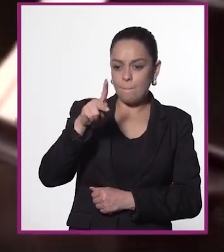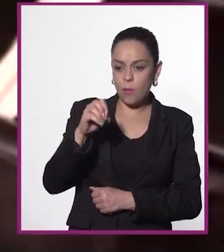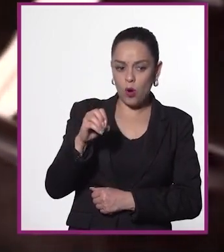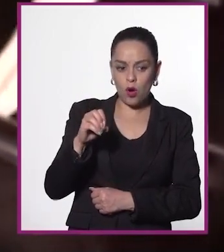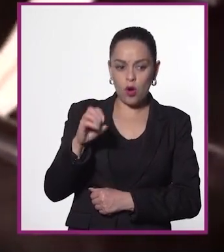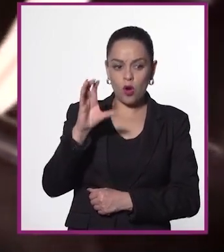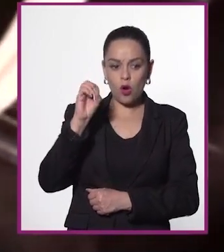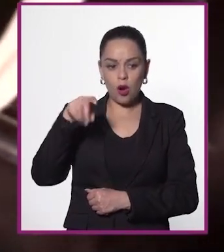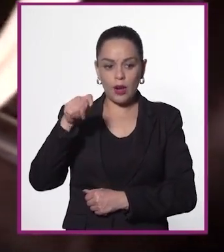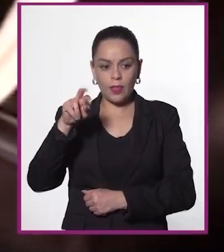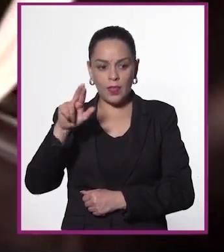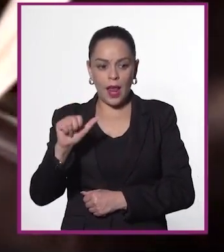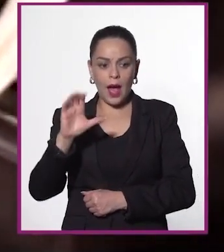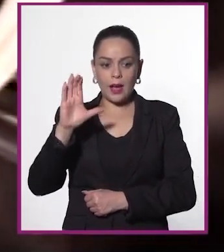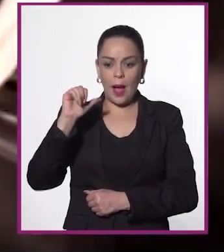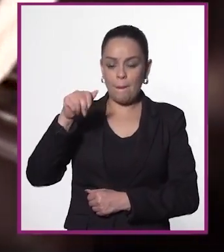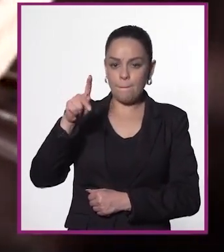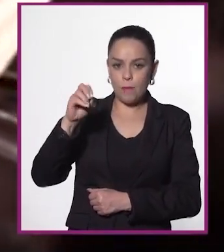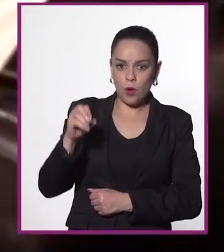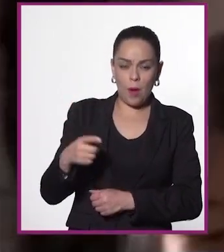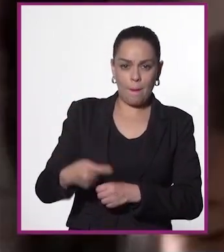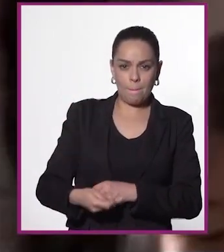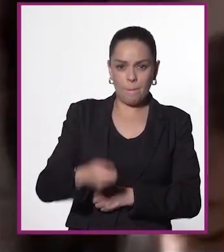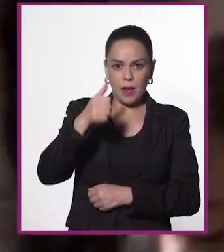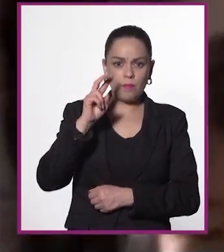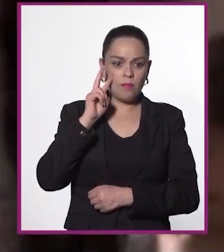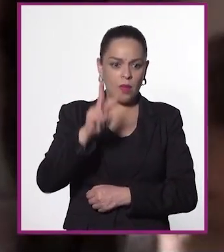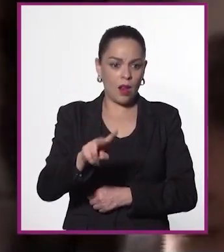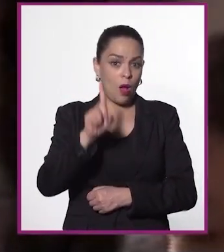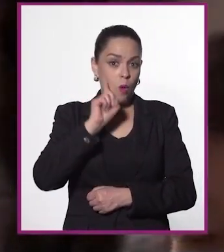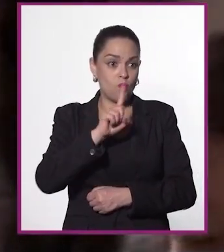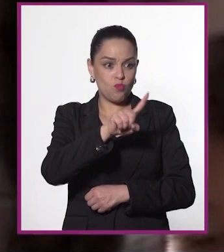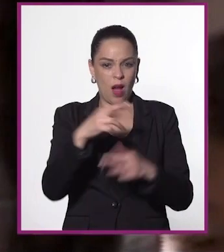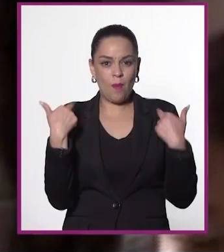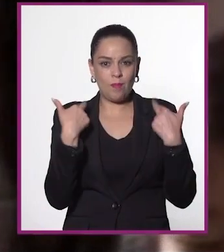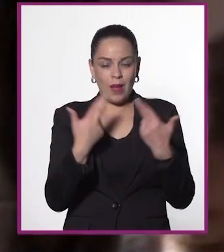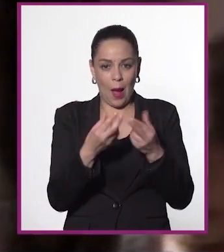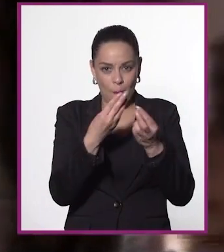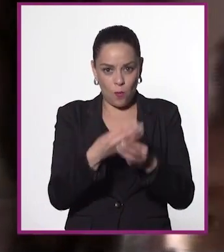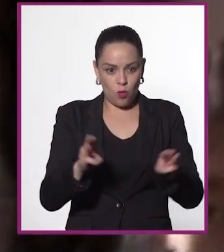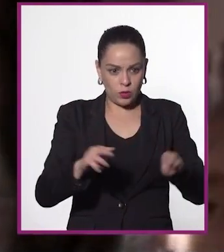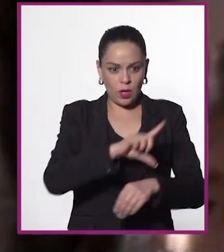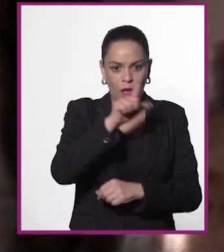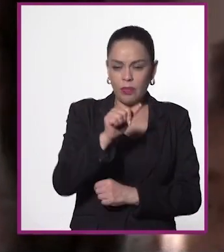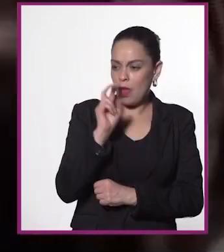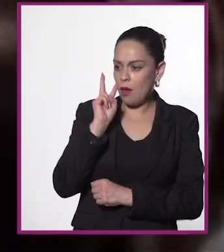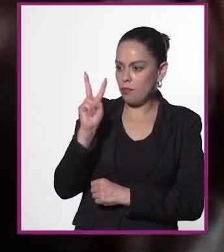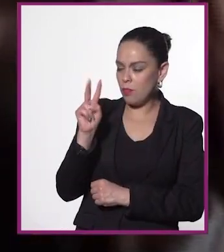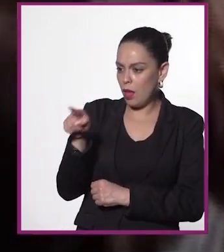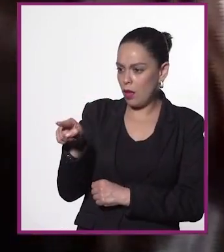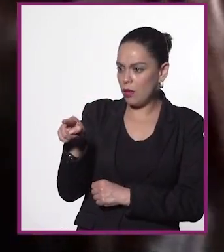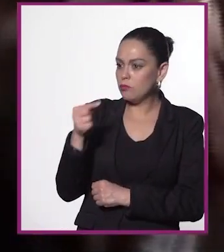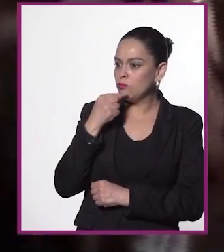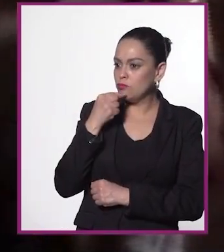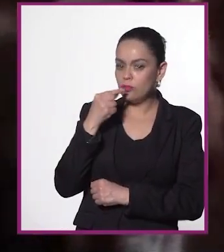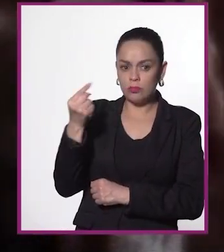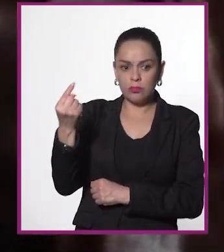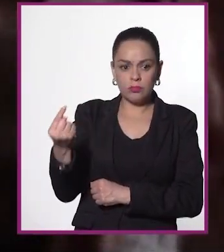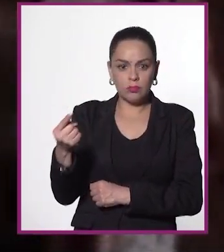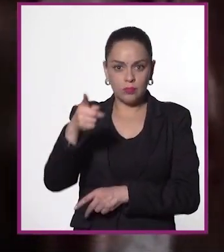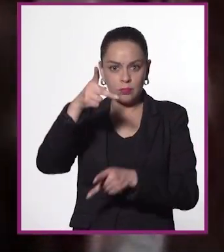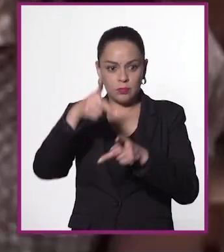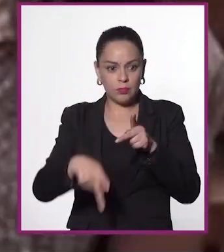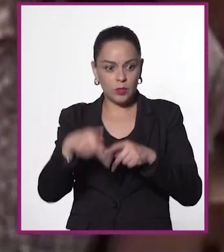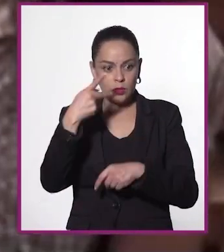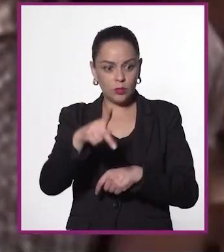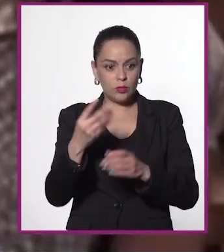que primero vemos a un personaje, por ejemplo, la maestra de música, y después vemos al personaje que en este caso la interrumpe en su clase.